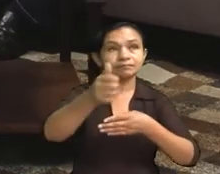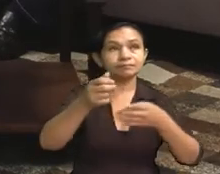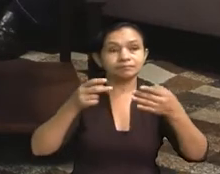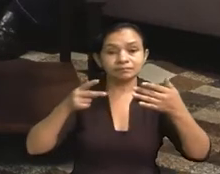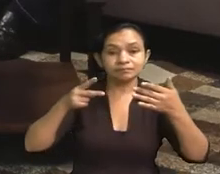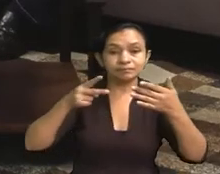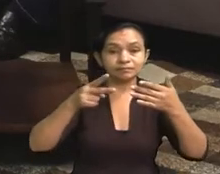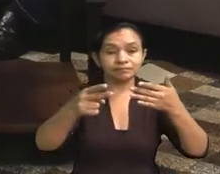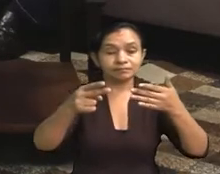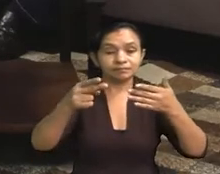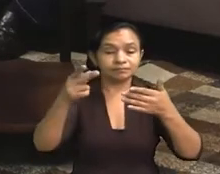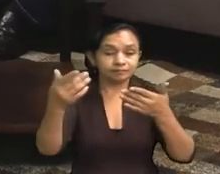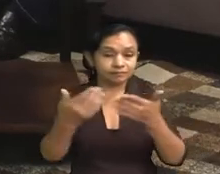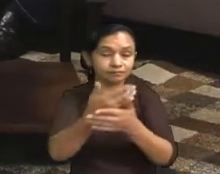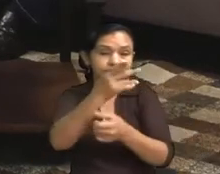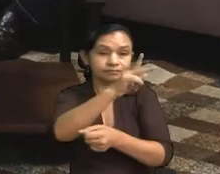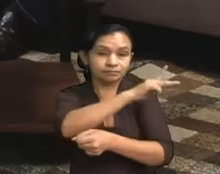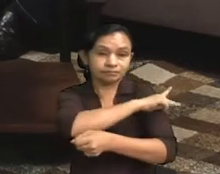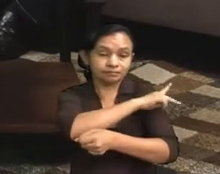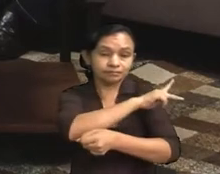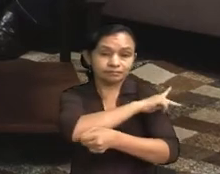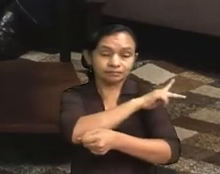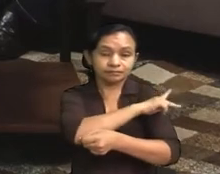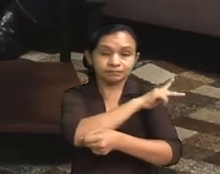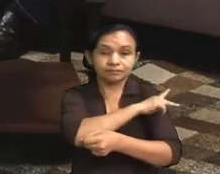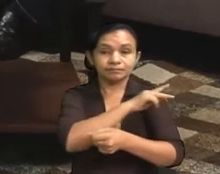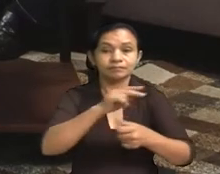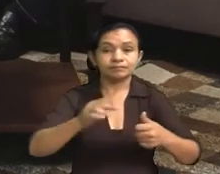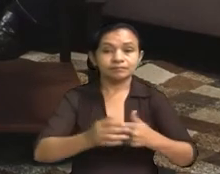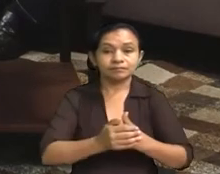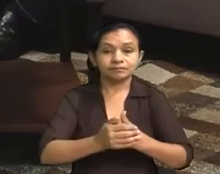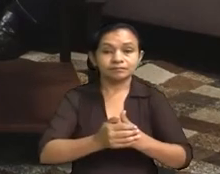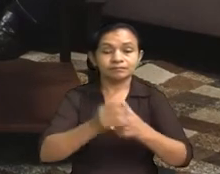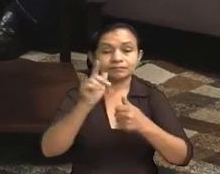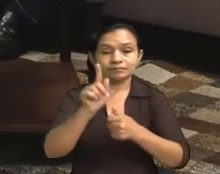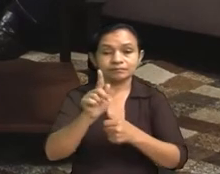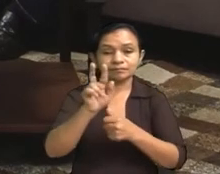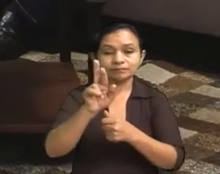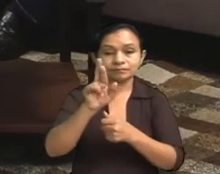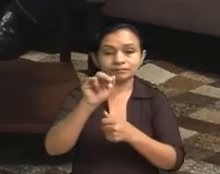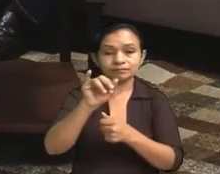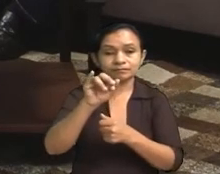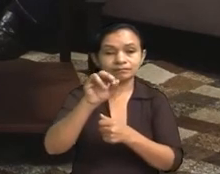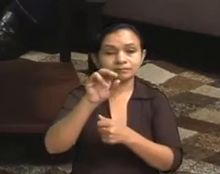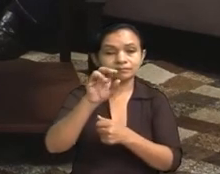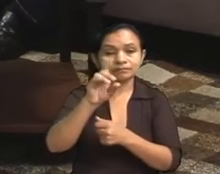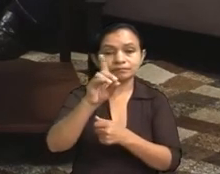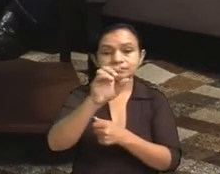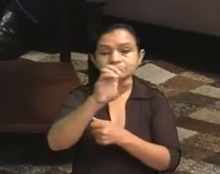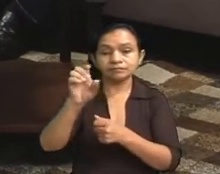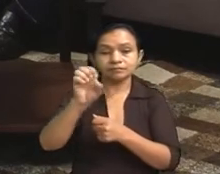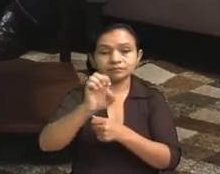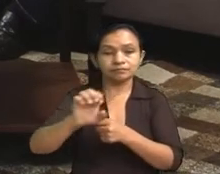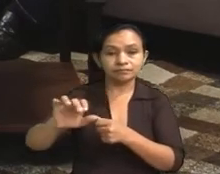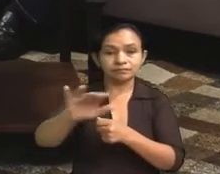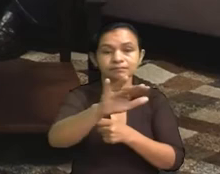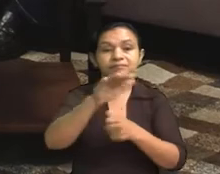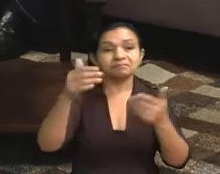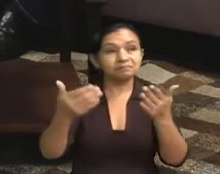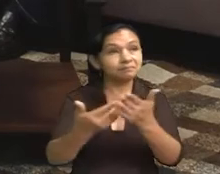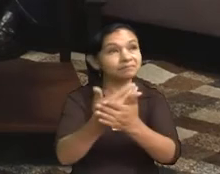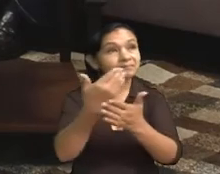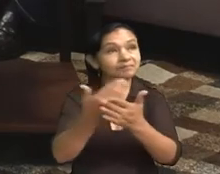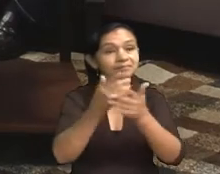va a inaugurar la nueva estación de la policía en la Trinidad, en el municipio de la Trinidad, en el departamento de